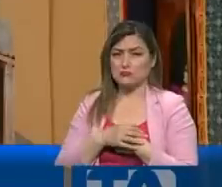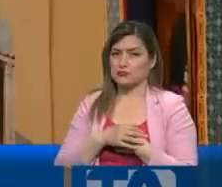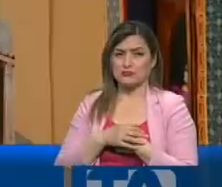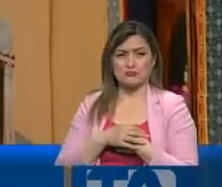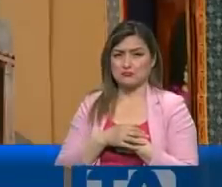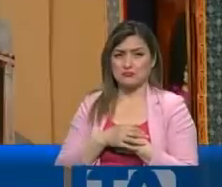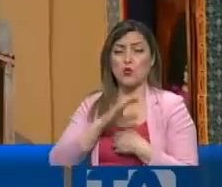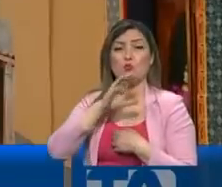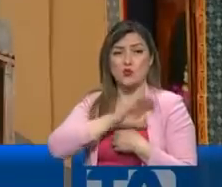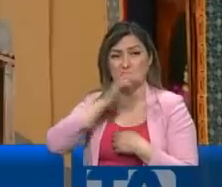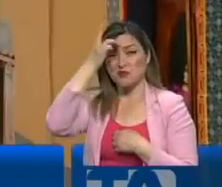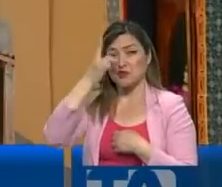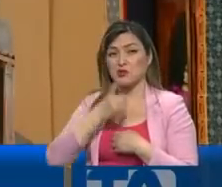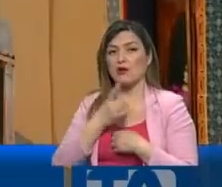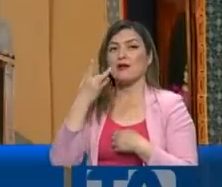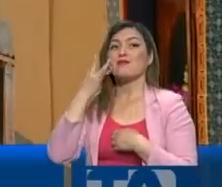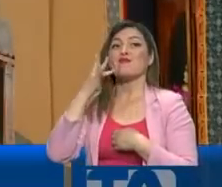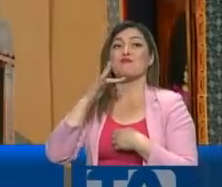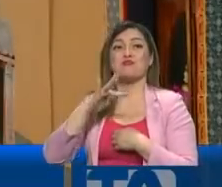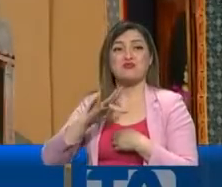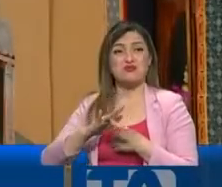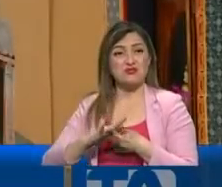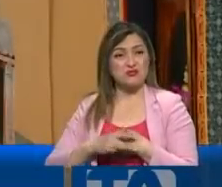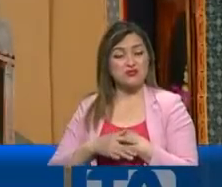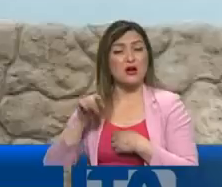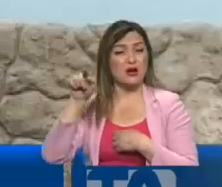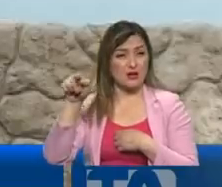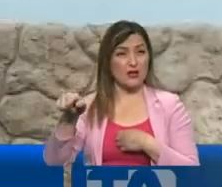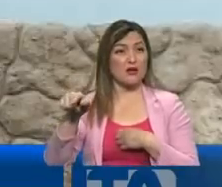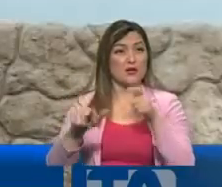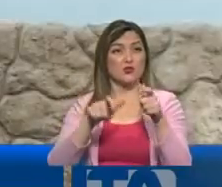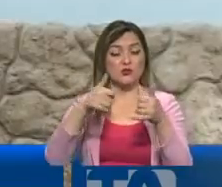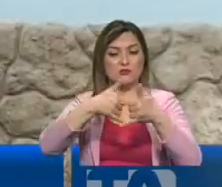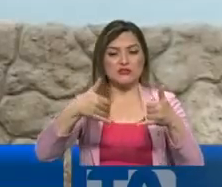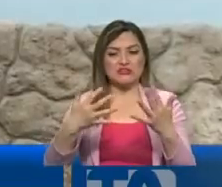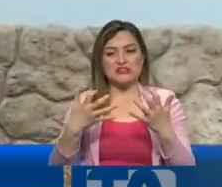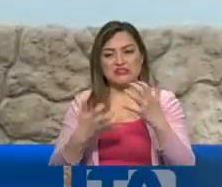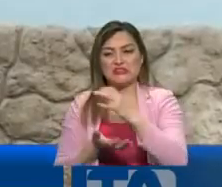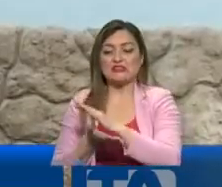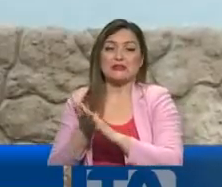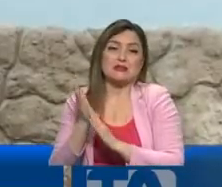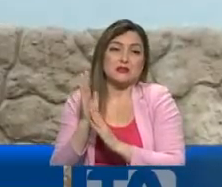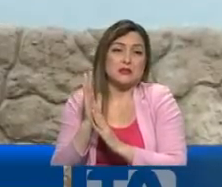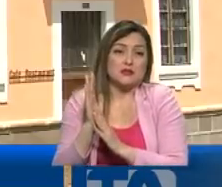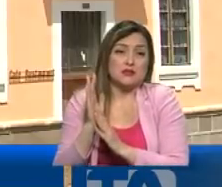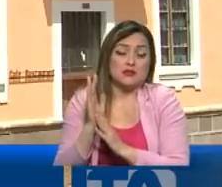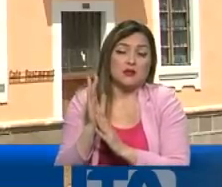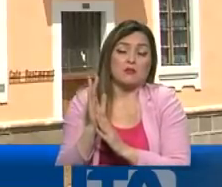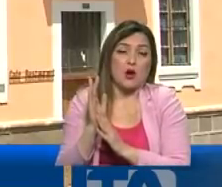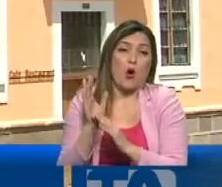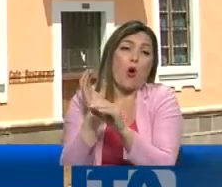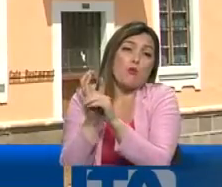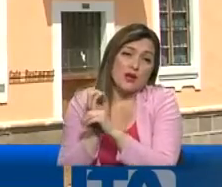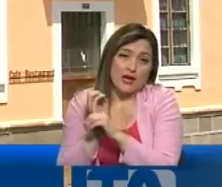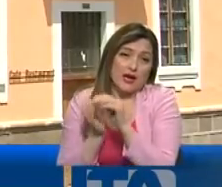decisión administrativa municipal ha provocado que muchos ocupantes de la Ronda se quieran ir, o peor aún, se vean